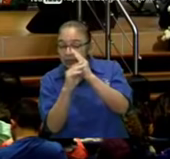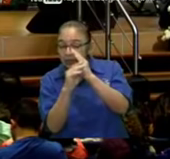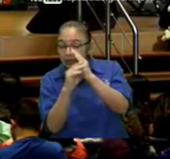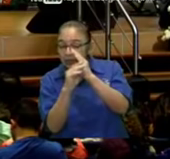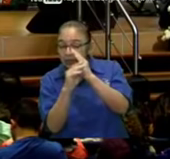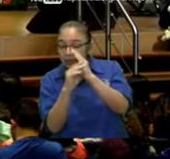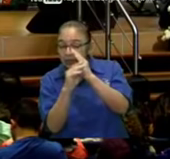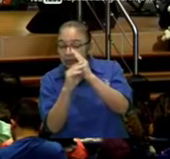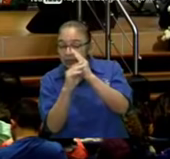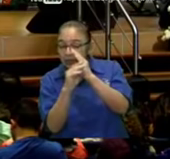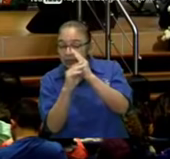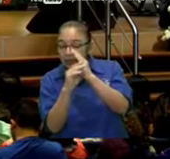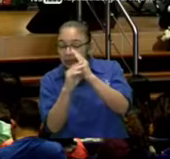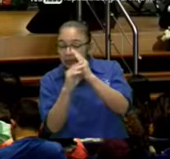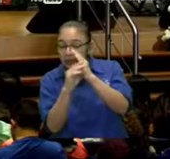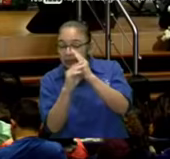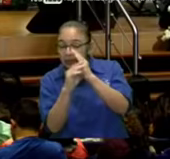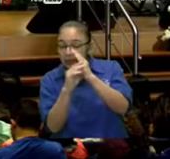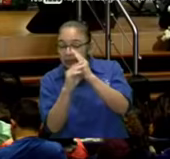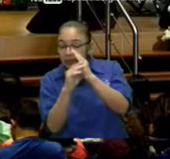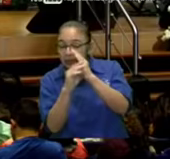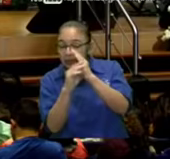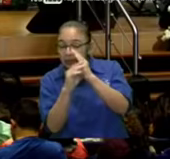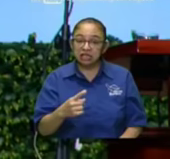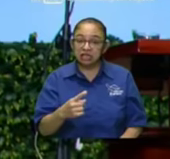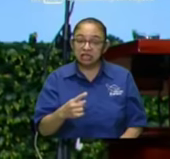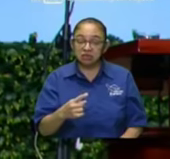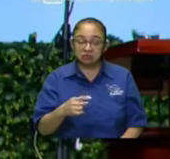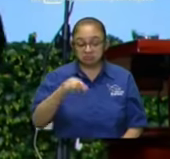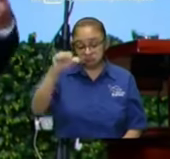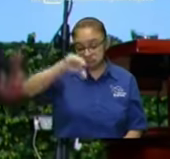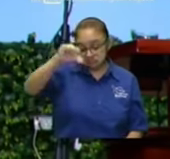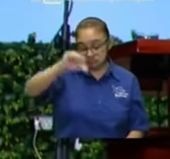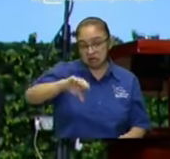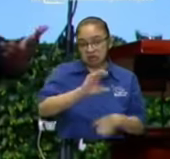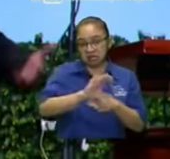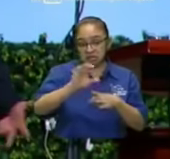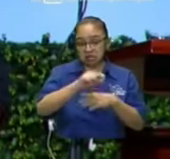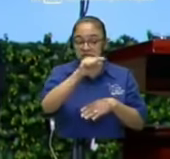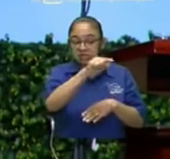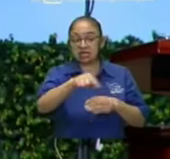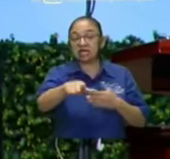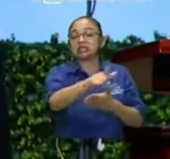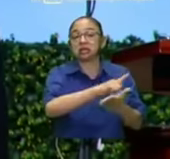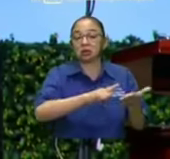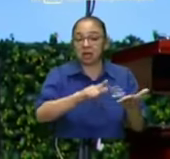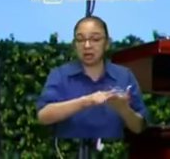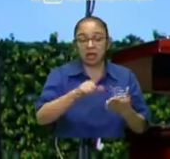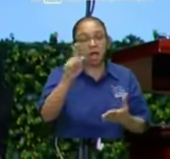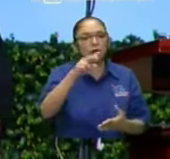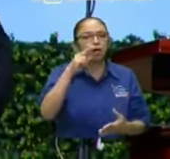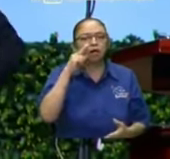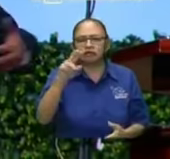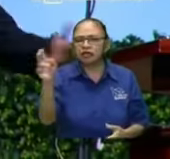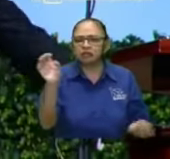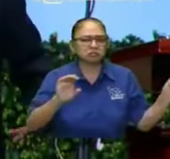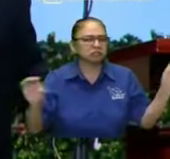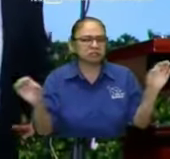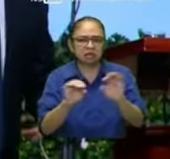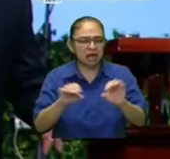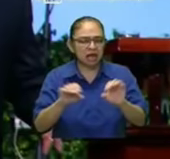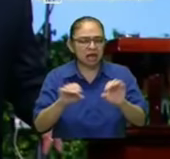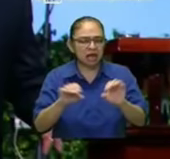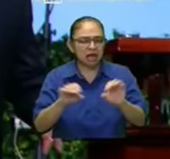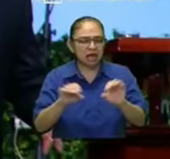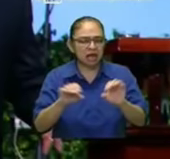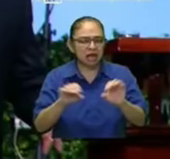gente infiltrada. Entonces se acostumbraron a ver, a percibir lo malo. Y a darle, y